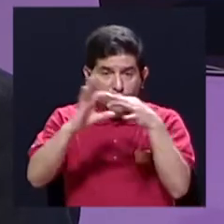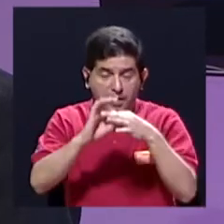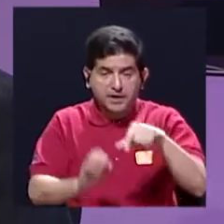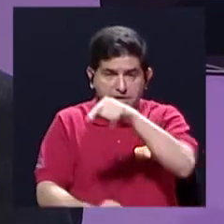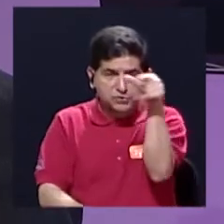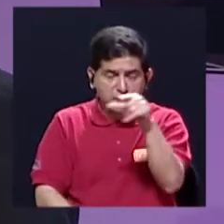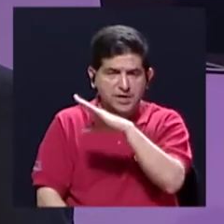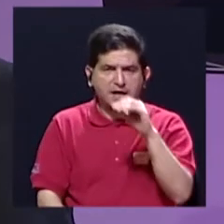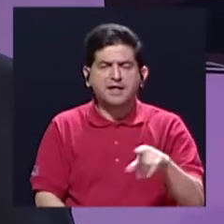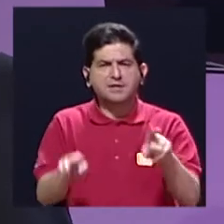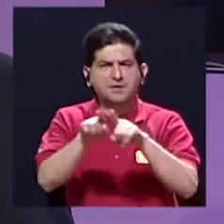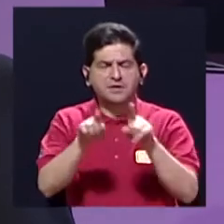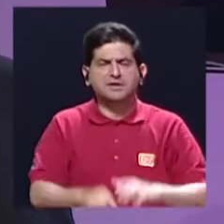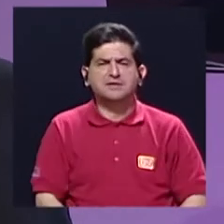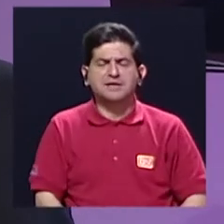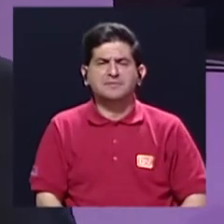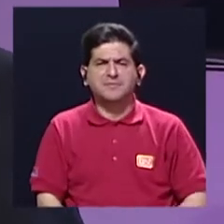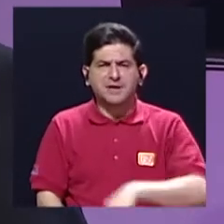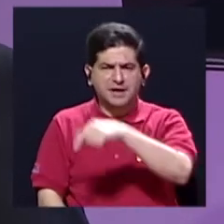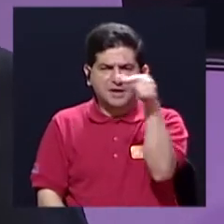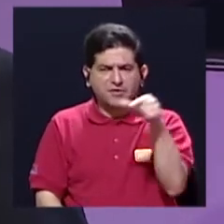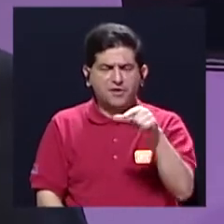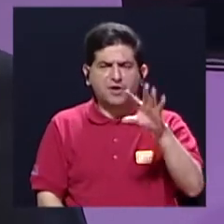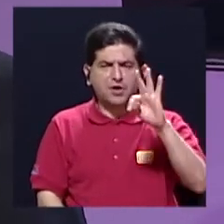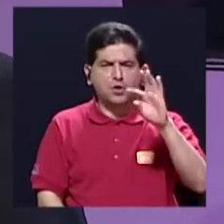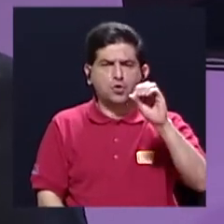con el corredor del río Torres,